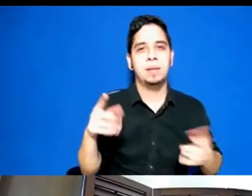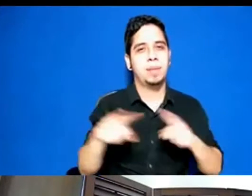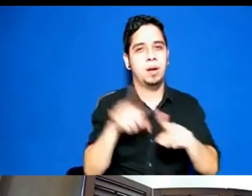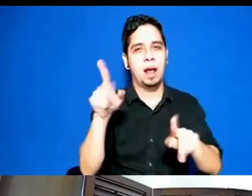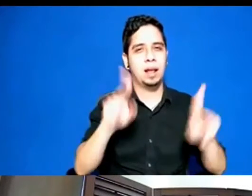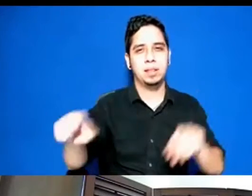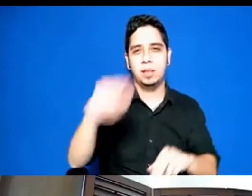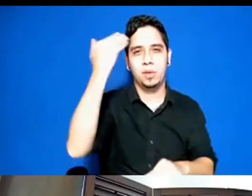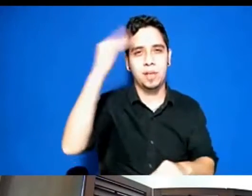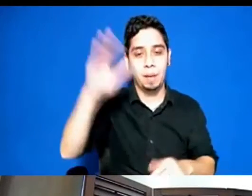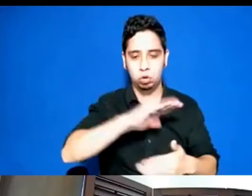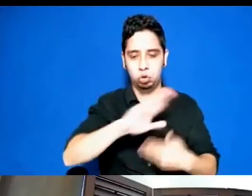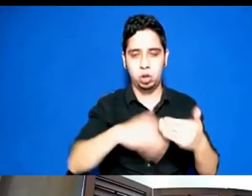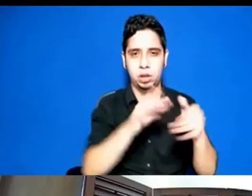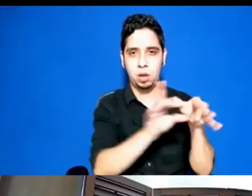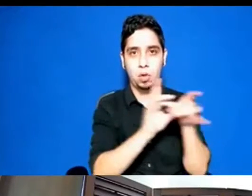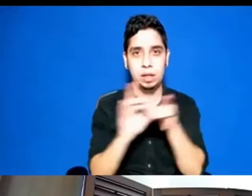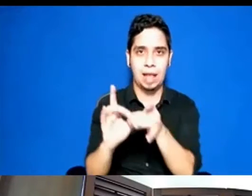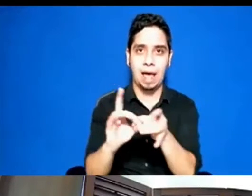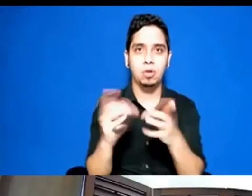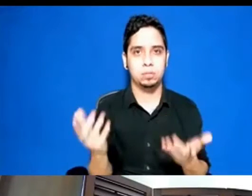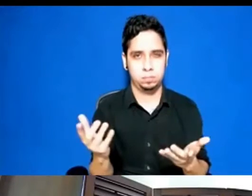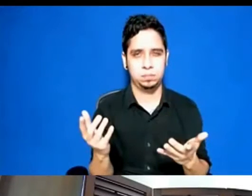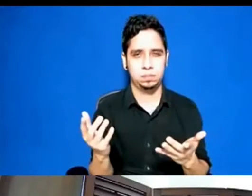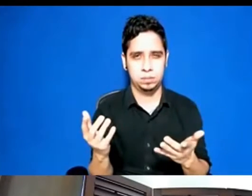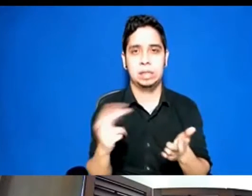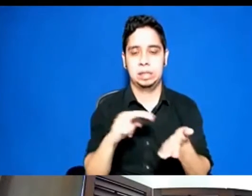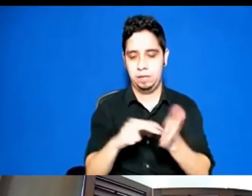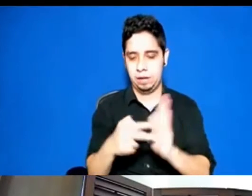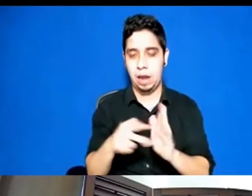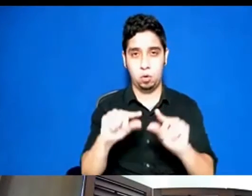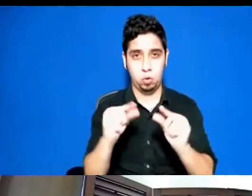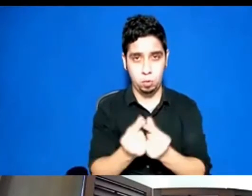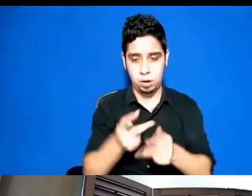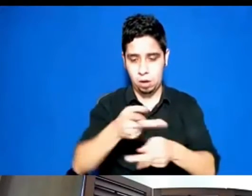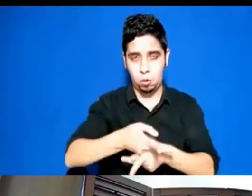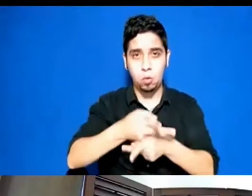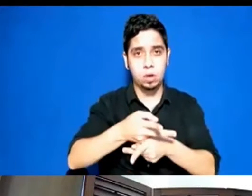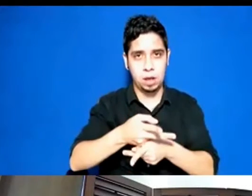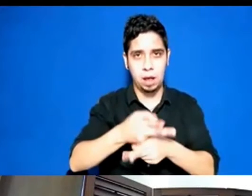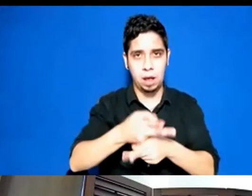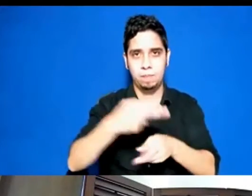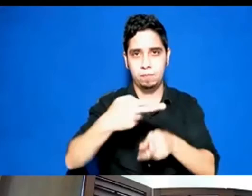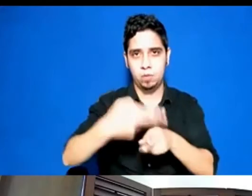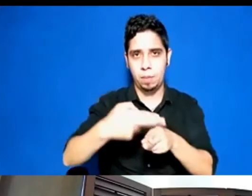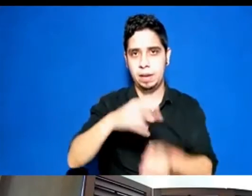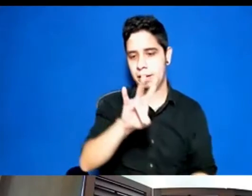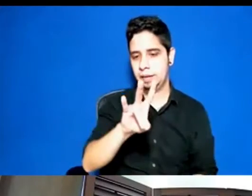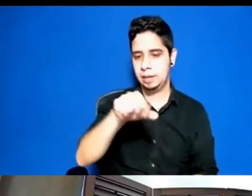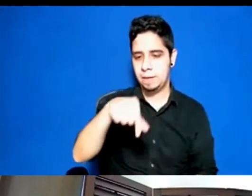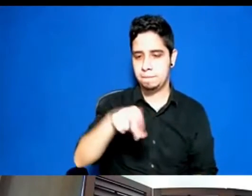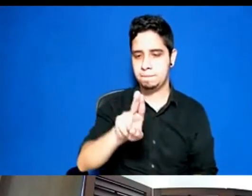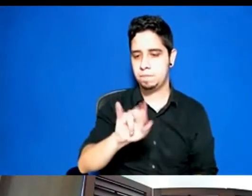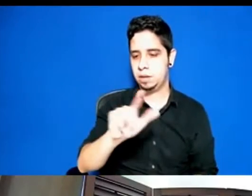interconectado. ¿Ves? Entonces hay un grupo tortuguero en San Juan y se llama Siete Quillas. Por las